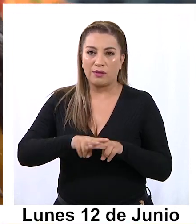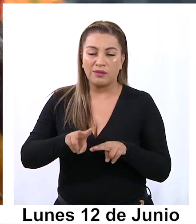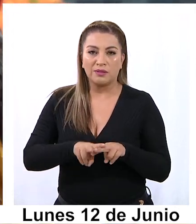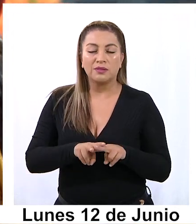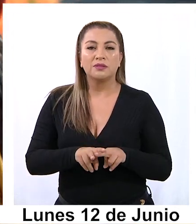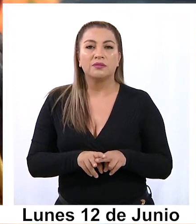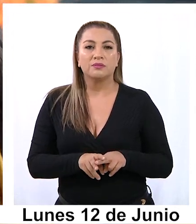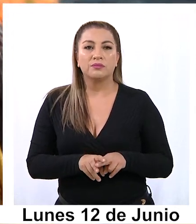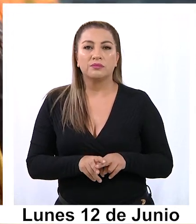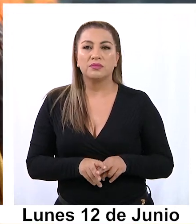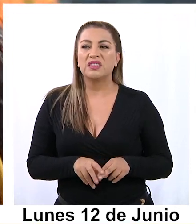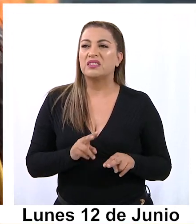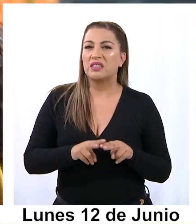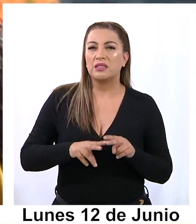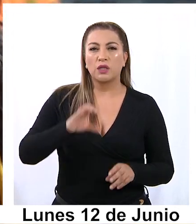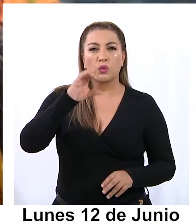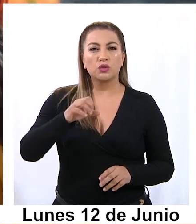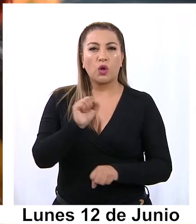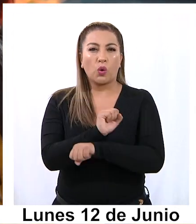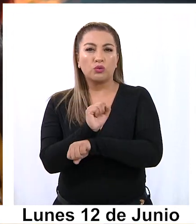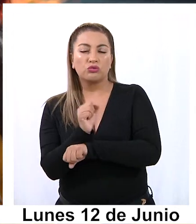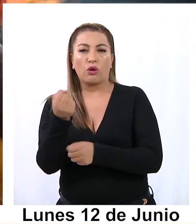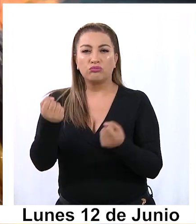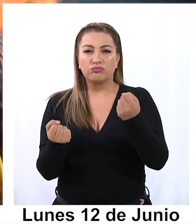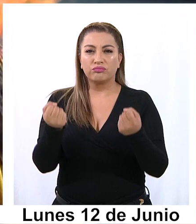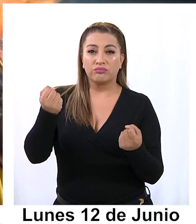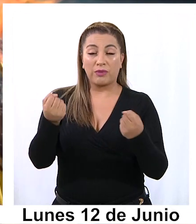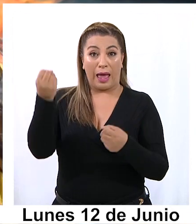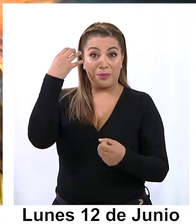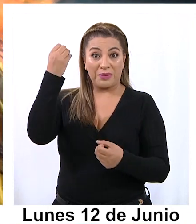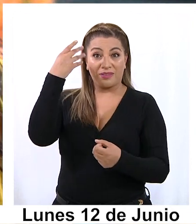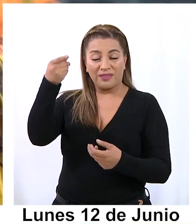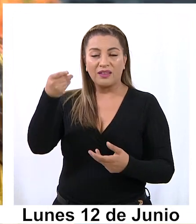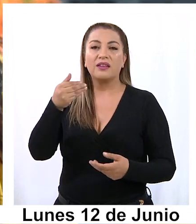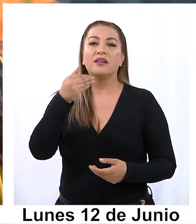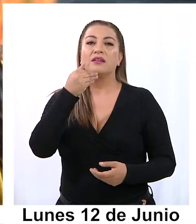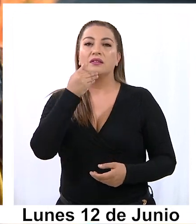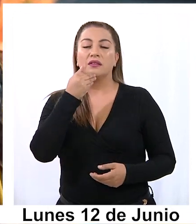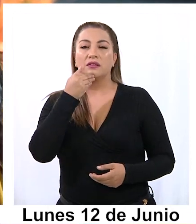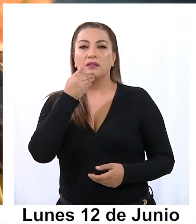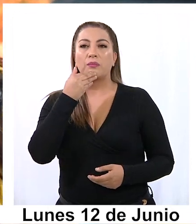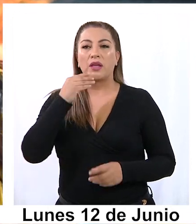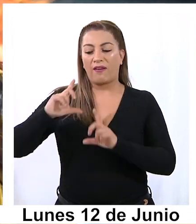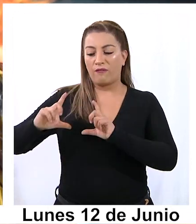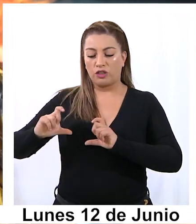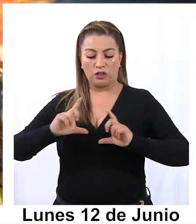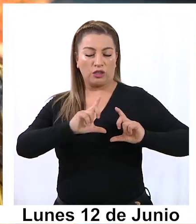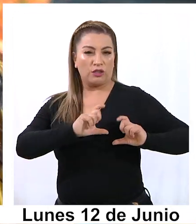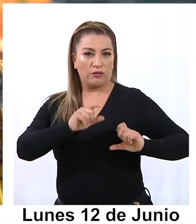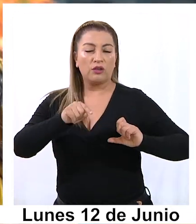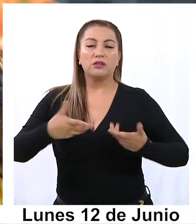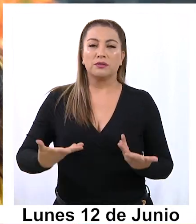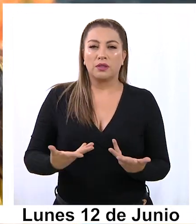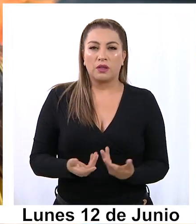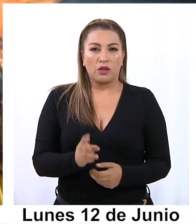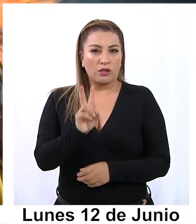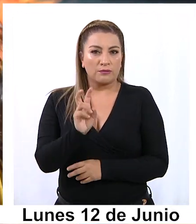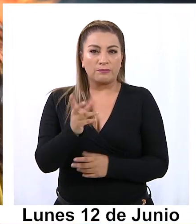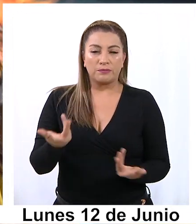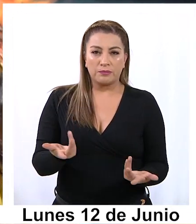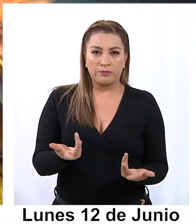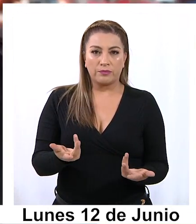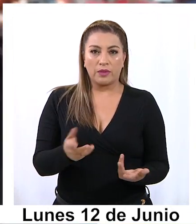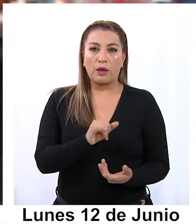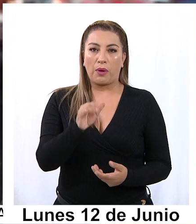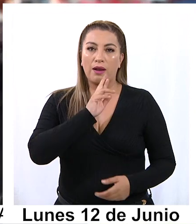se realizaron cursos de conducción, ya y mamografía y estas también con resultados posteriores.